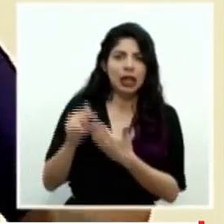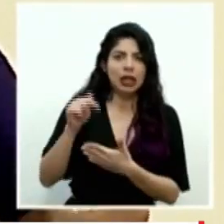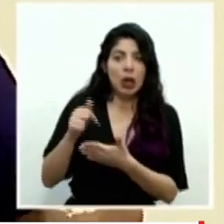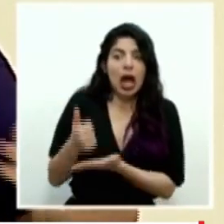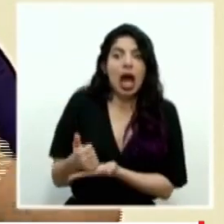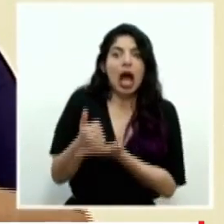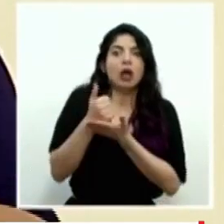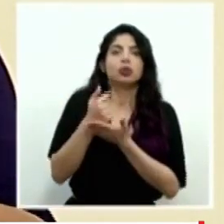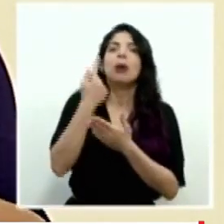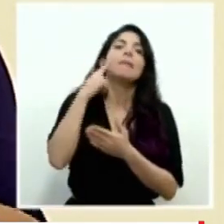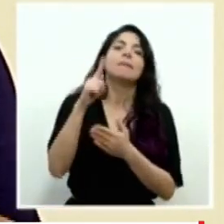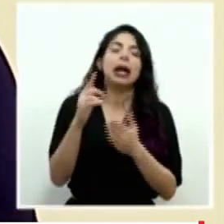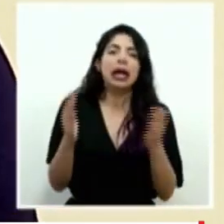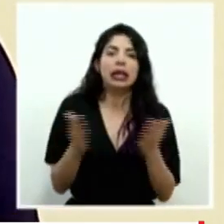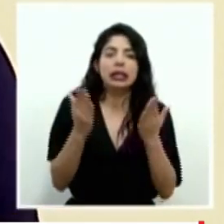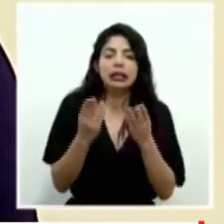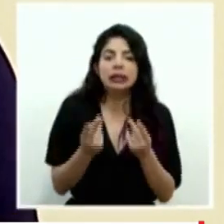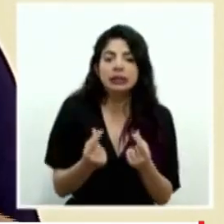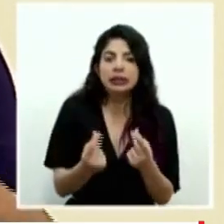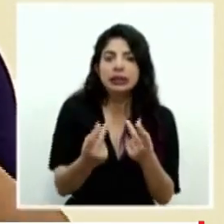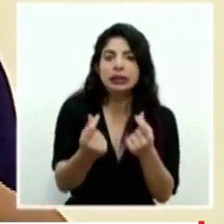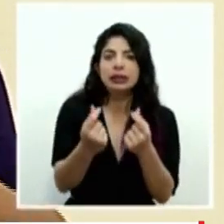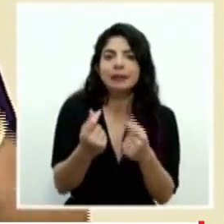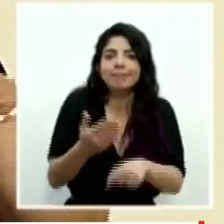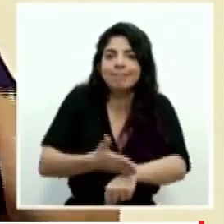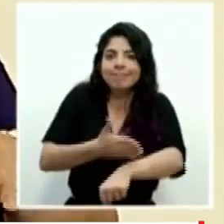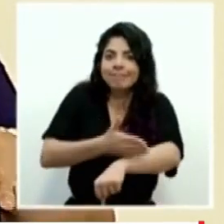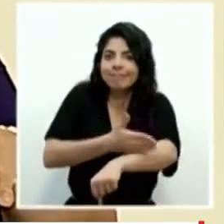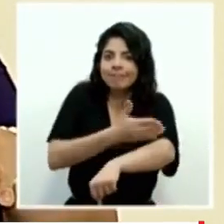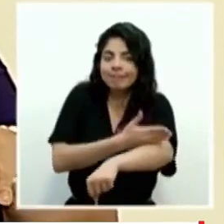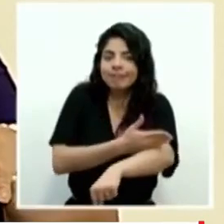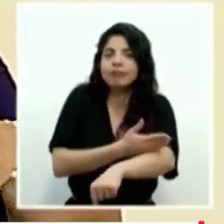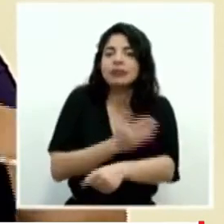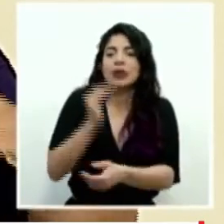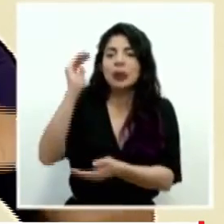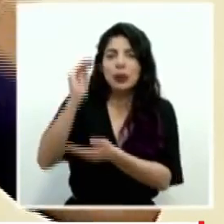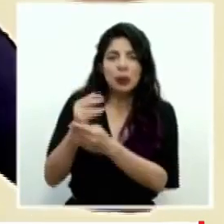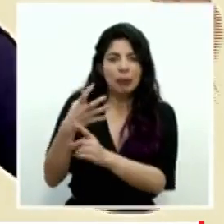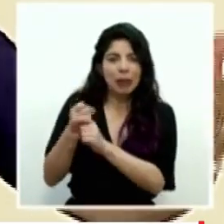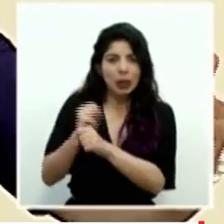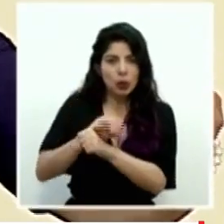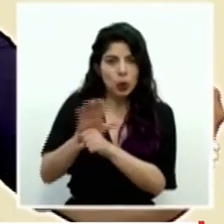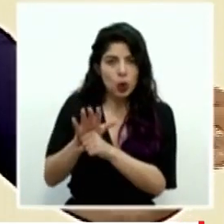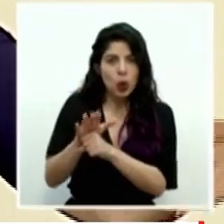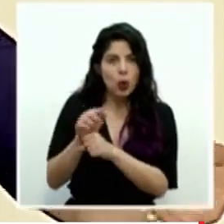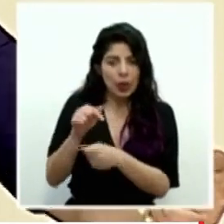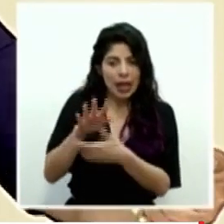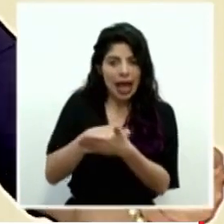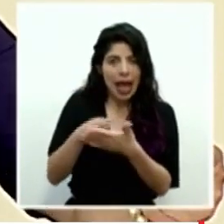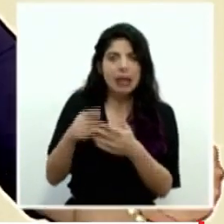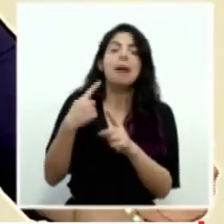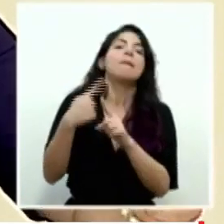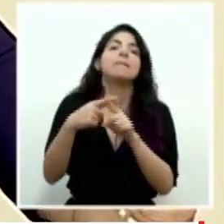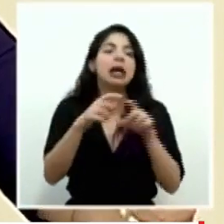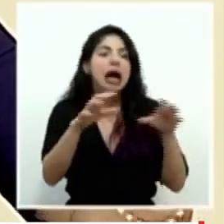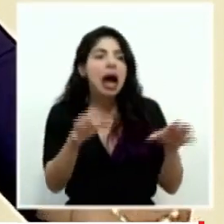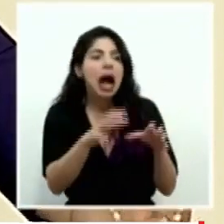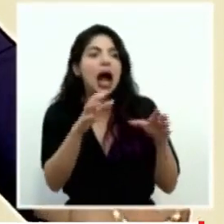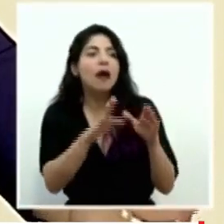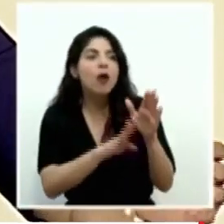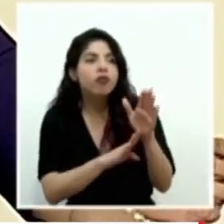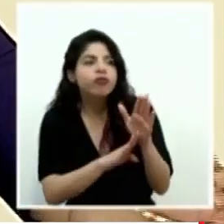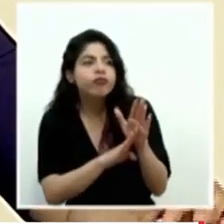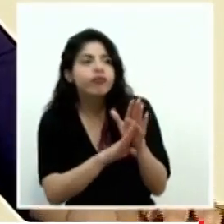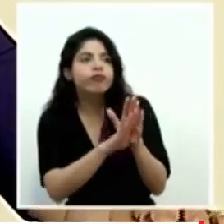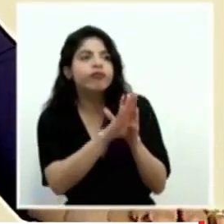nos ayude a acelerar en el tema de la recuperación, mitigación del efecto del COVID y reactivación y crecimiento